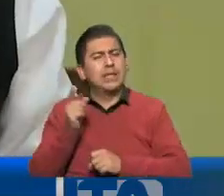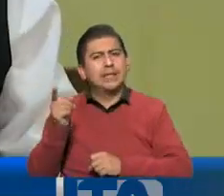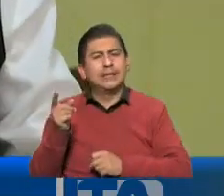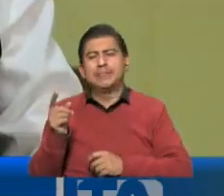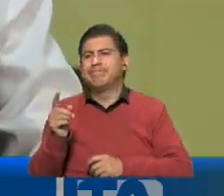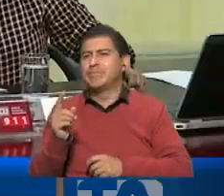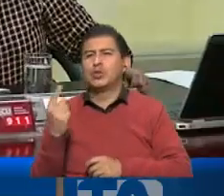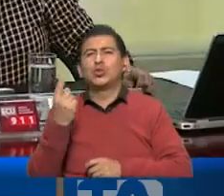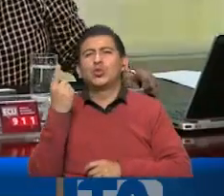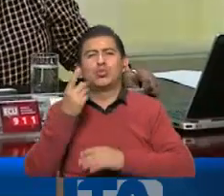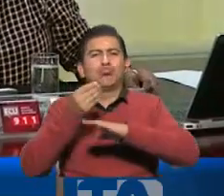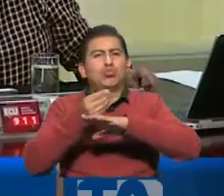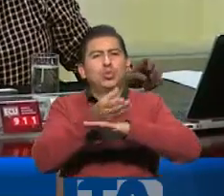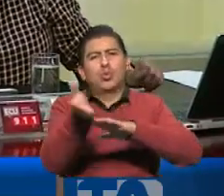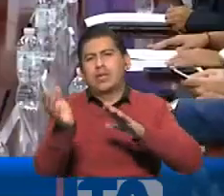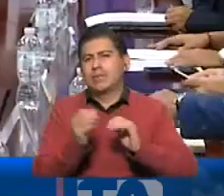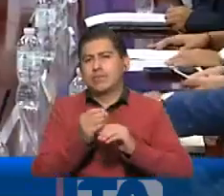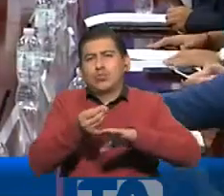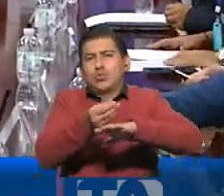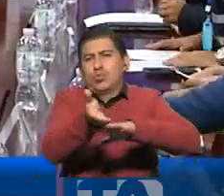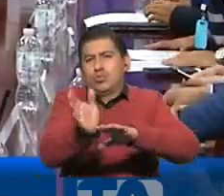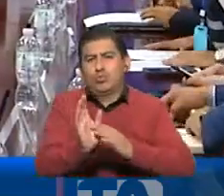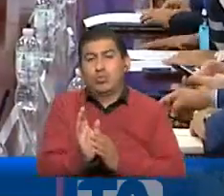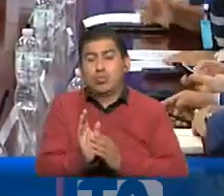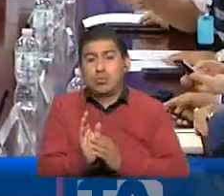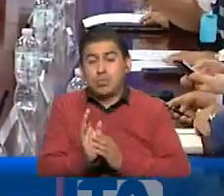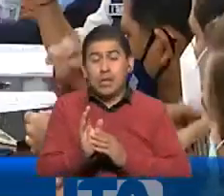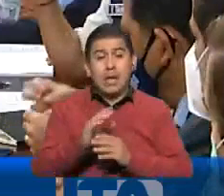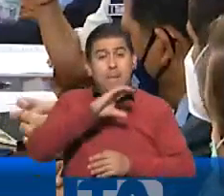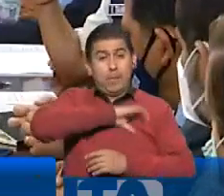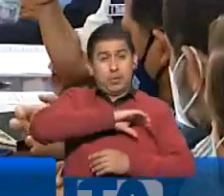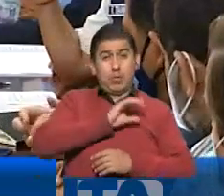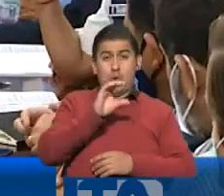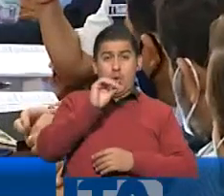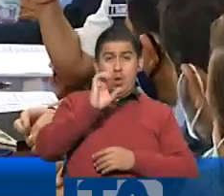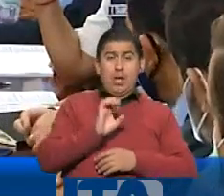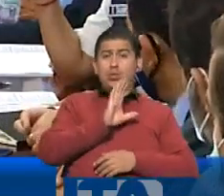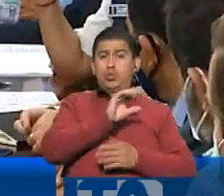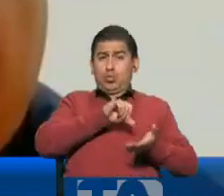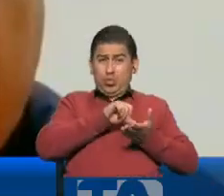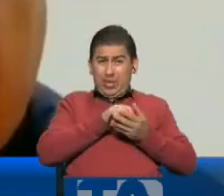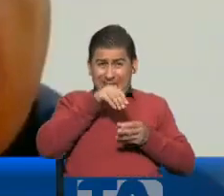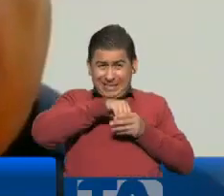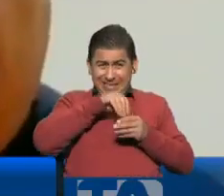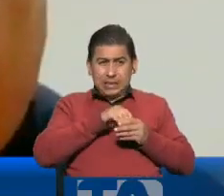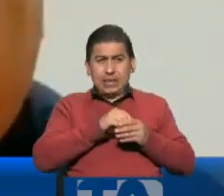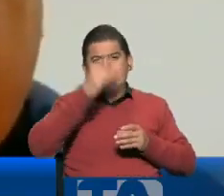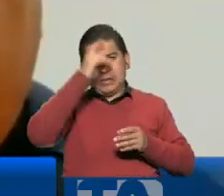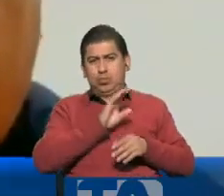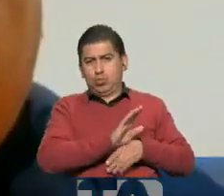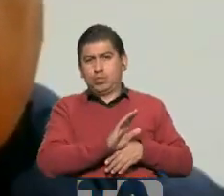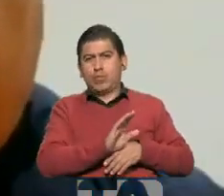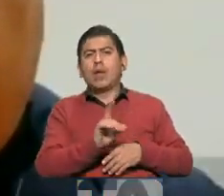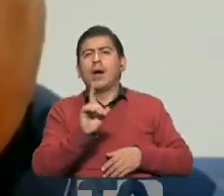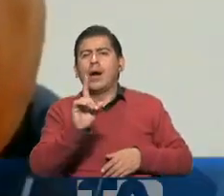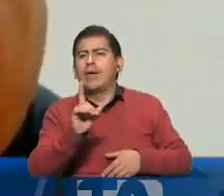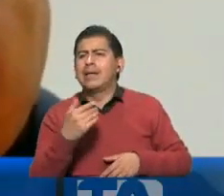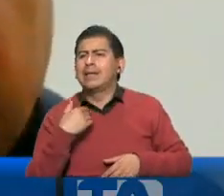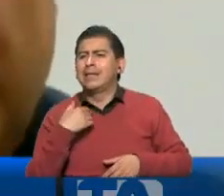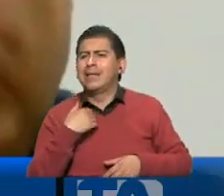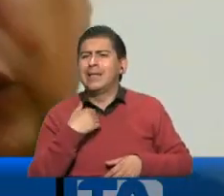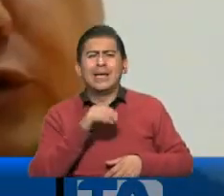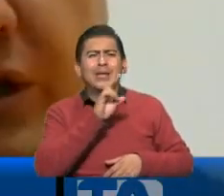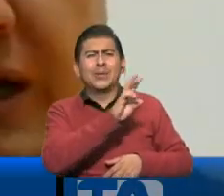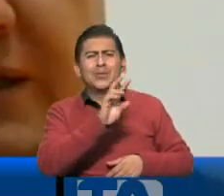activado, solo puede emitir exhortos, pues son los COEs cantonales los que tienen la última palabra. Pero lastimosamente, cuando usted tiene 221